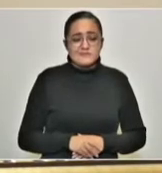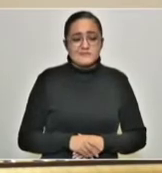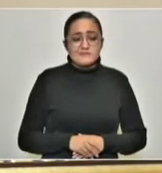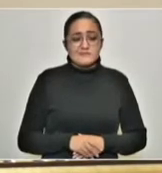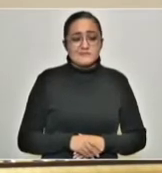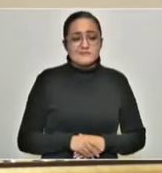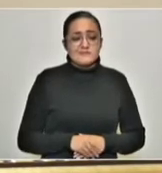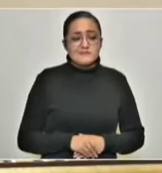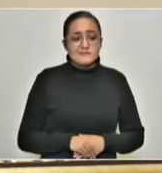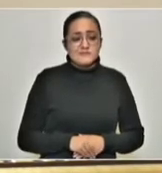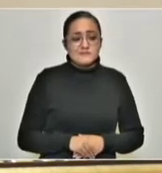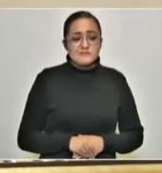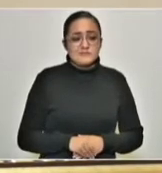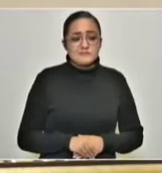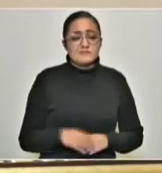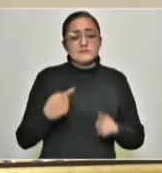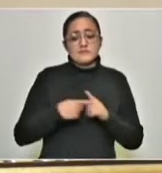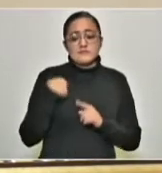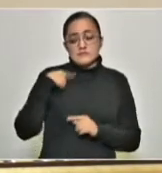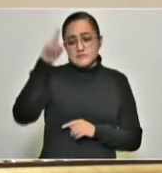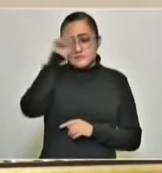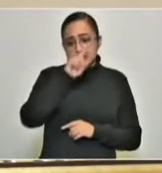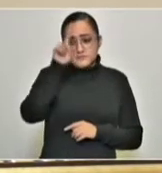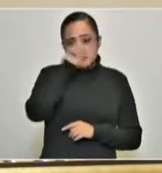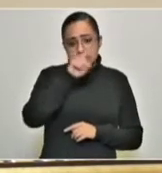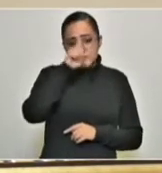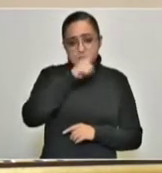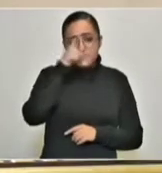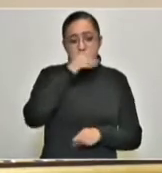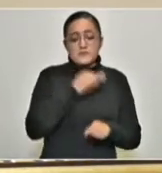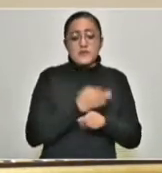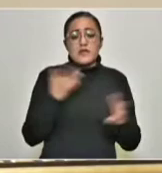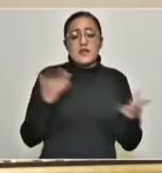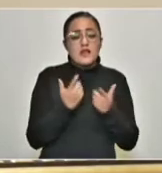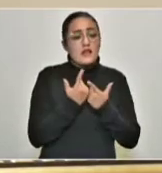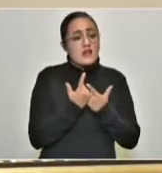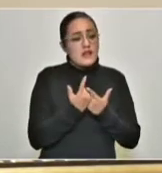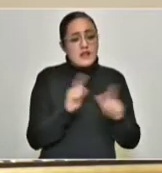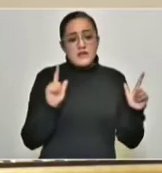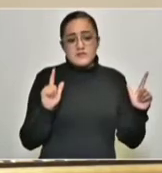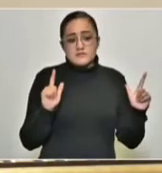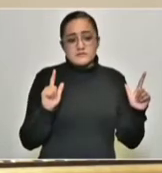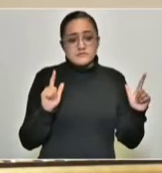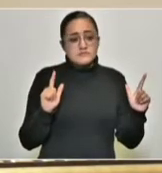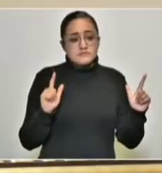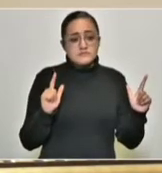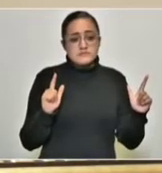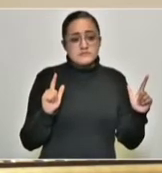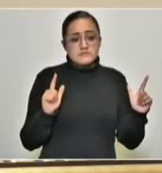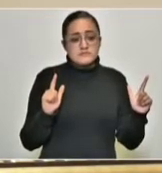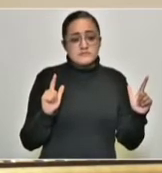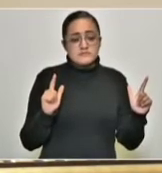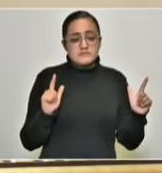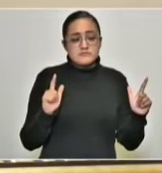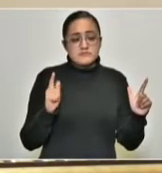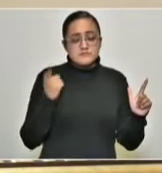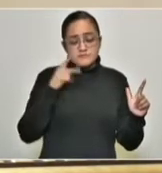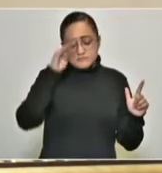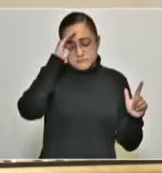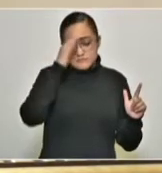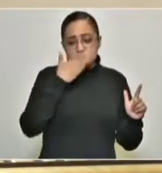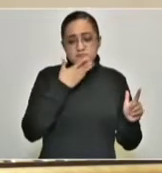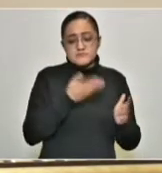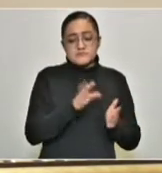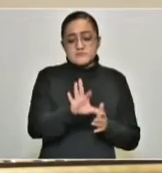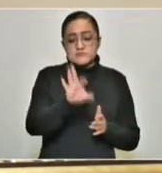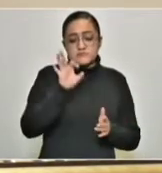la recomendación, que haya una libre y consciente elección